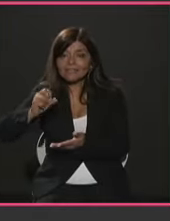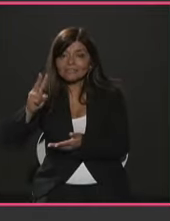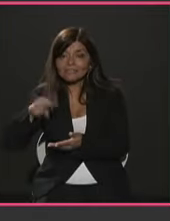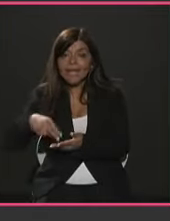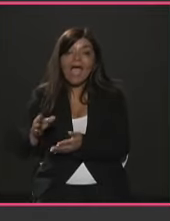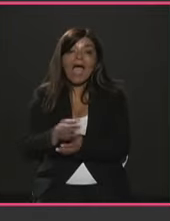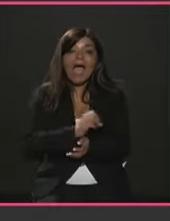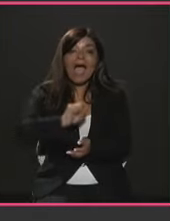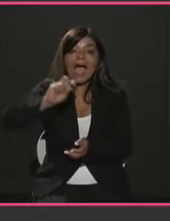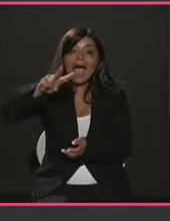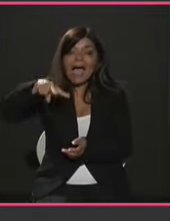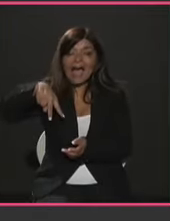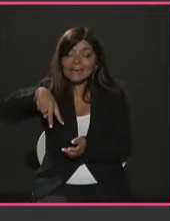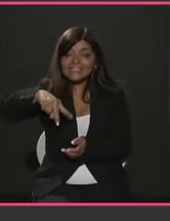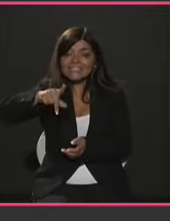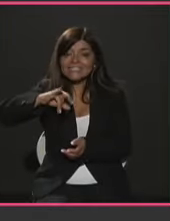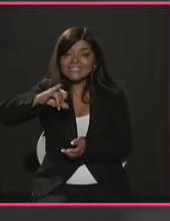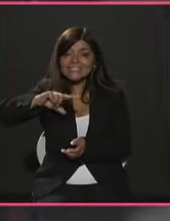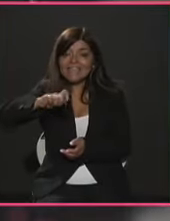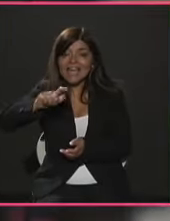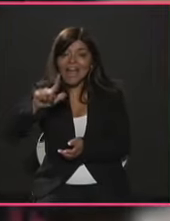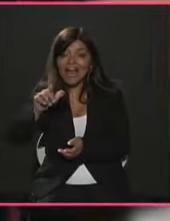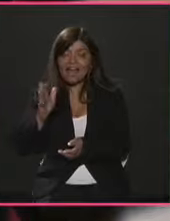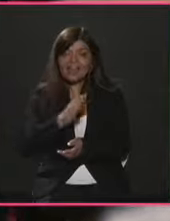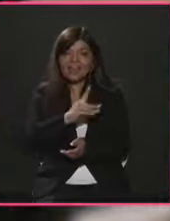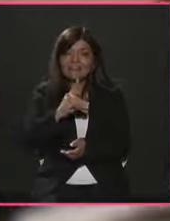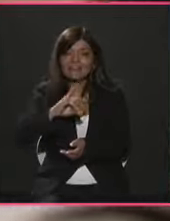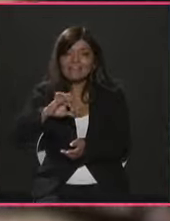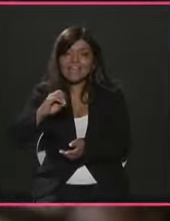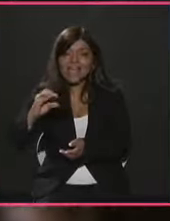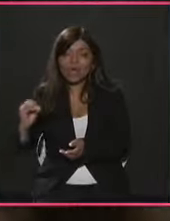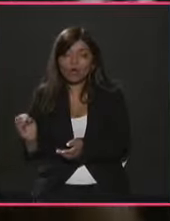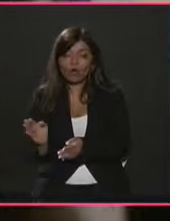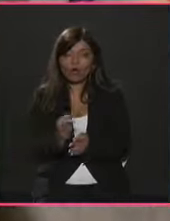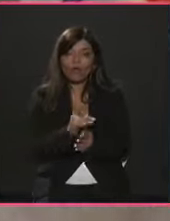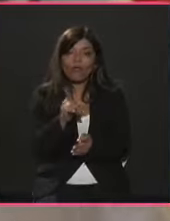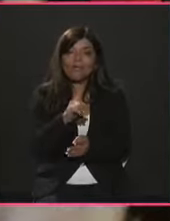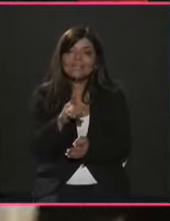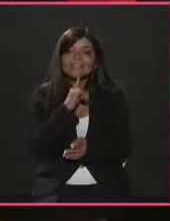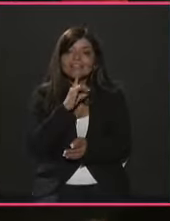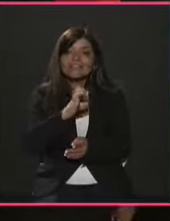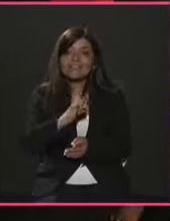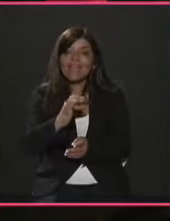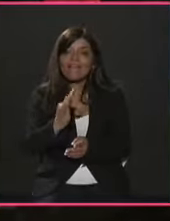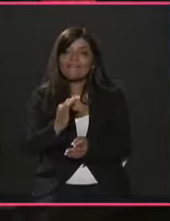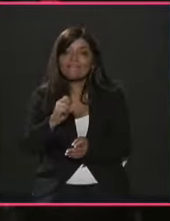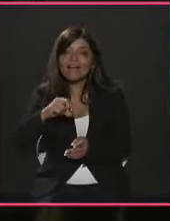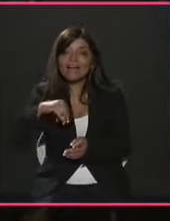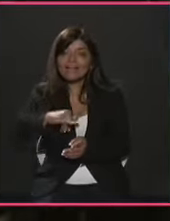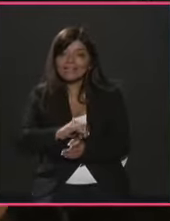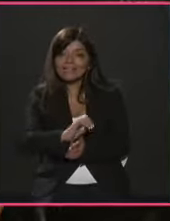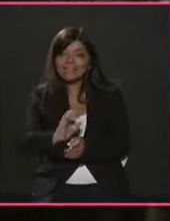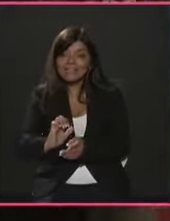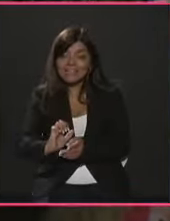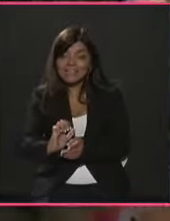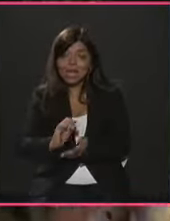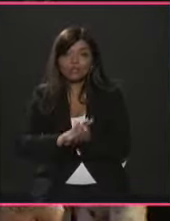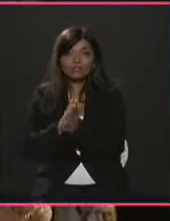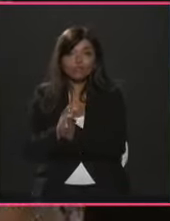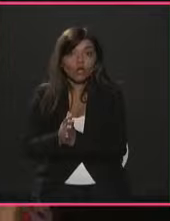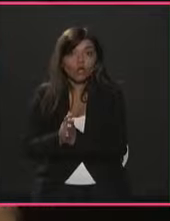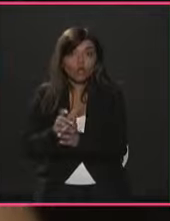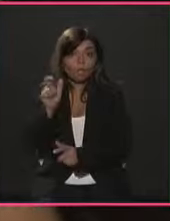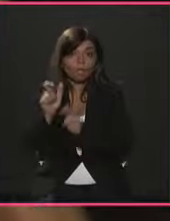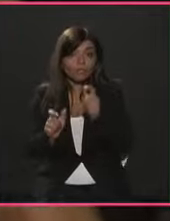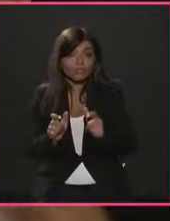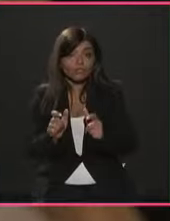imperdible Diego oyarzun stefhanie estrate y son todos exponentes si